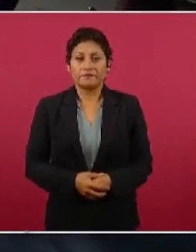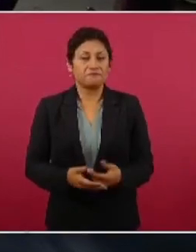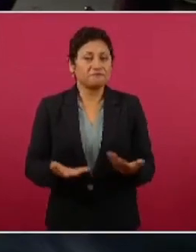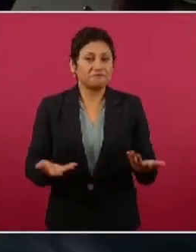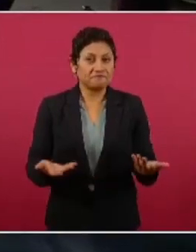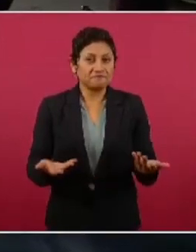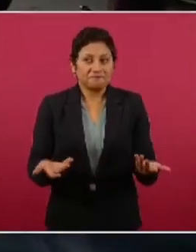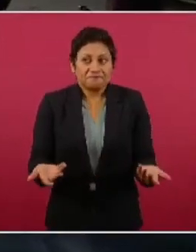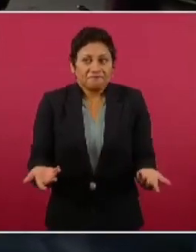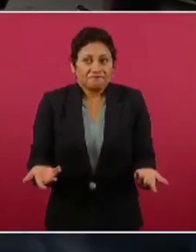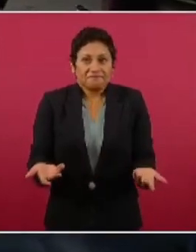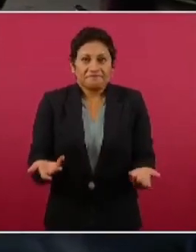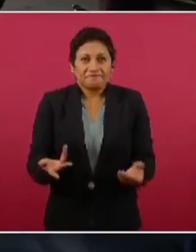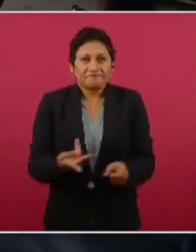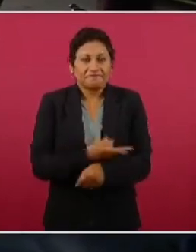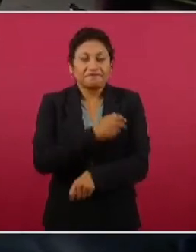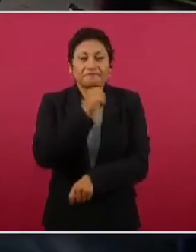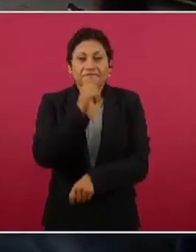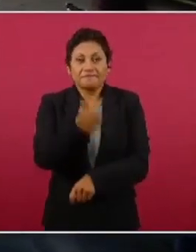nada.